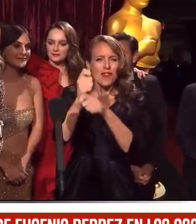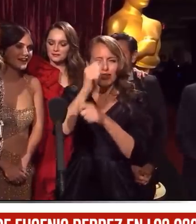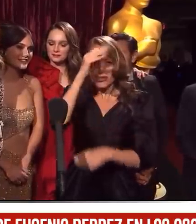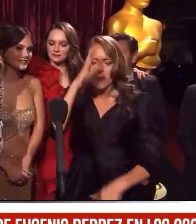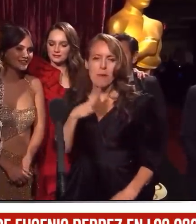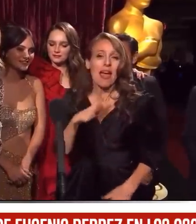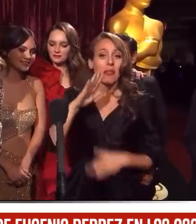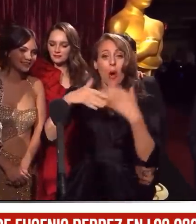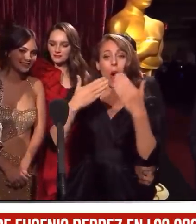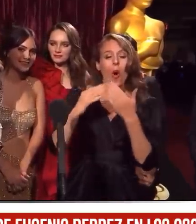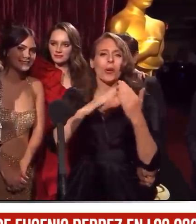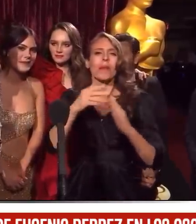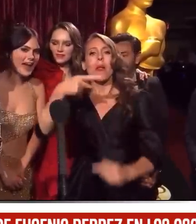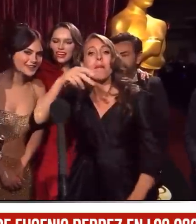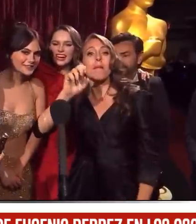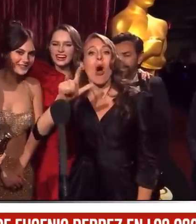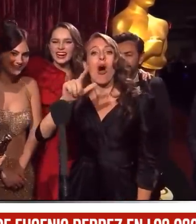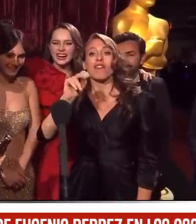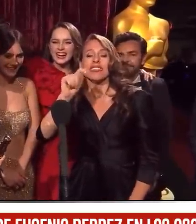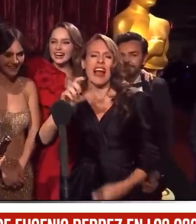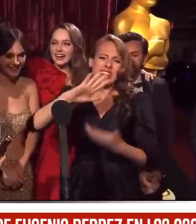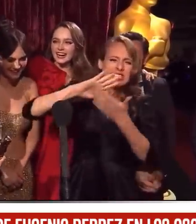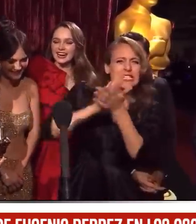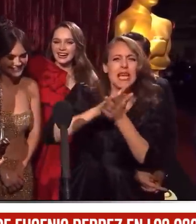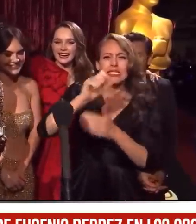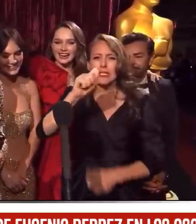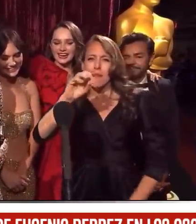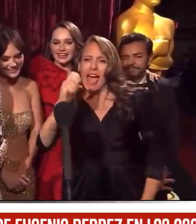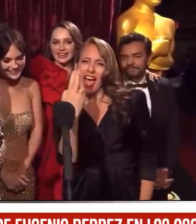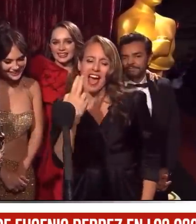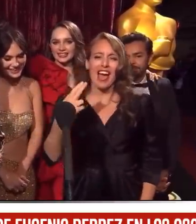y más